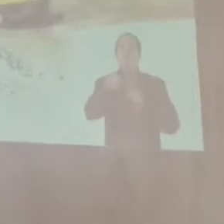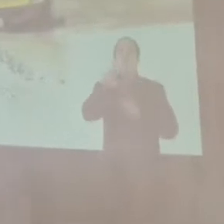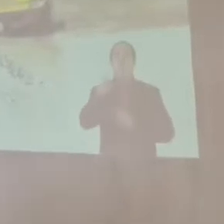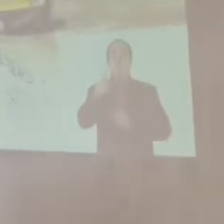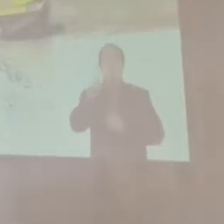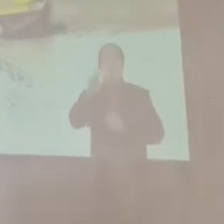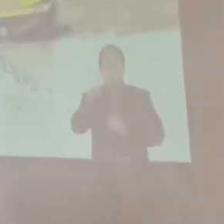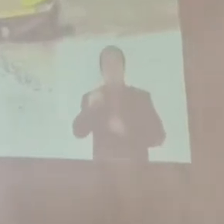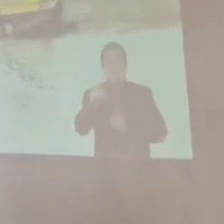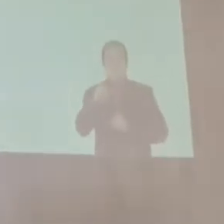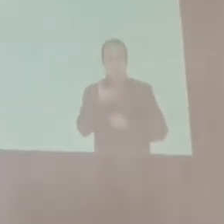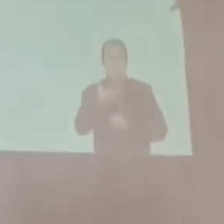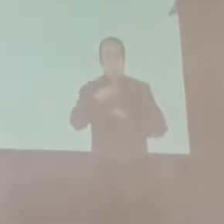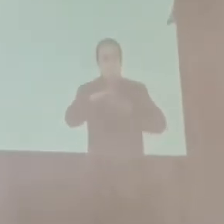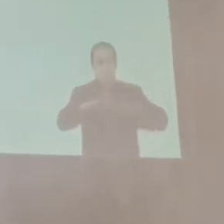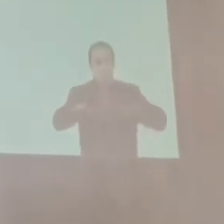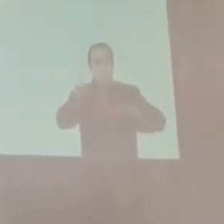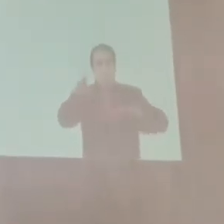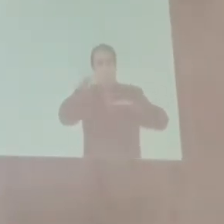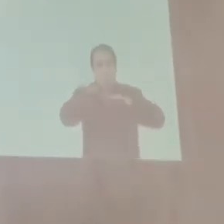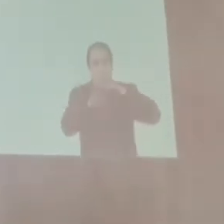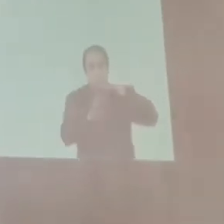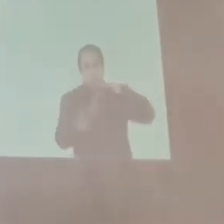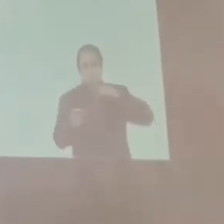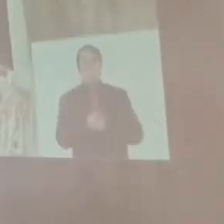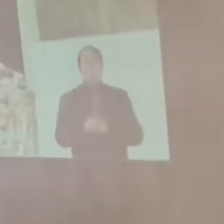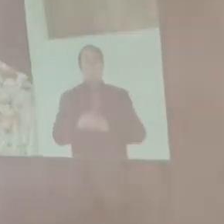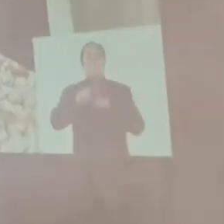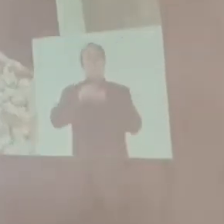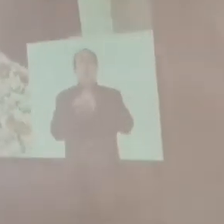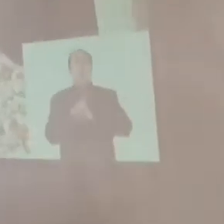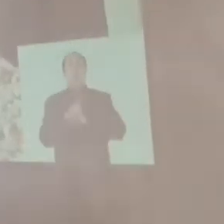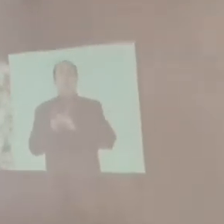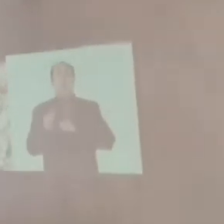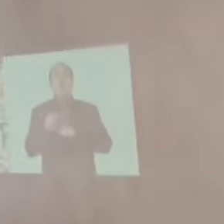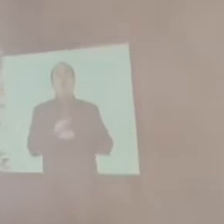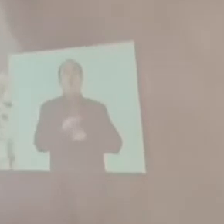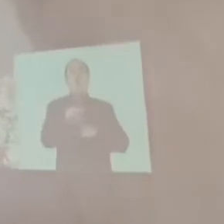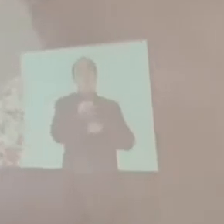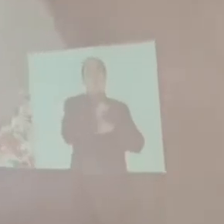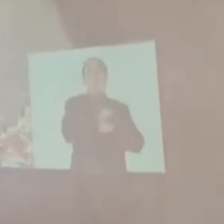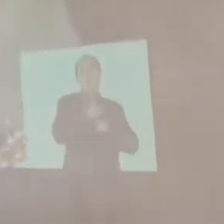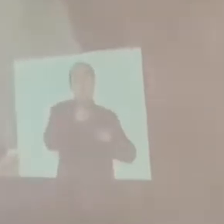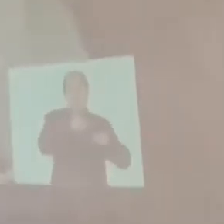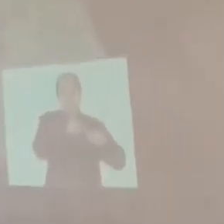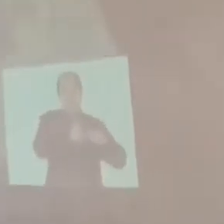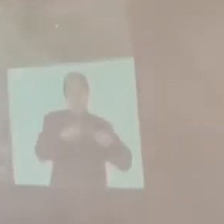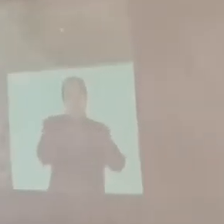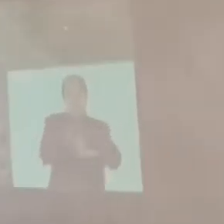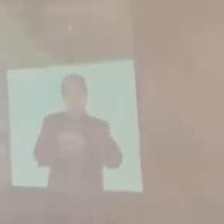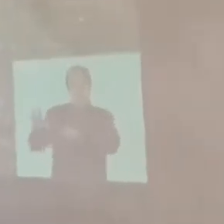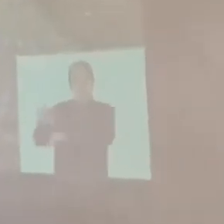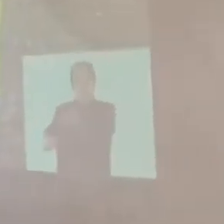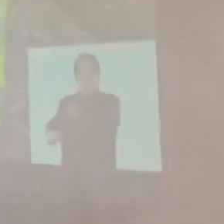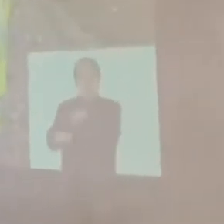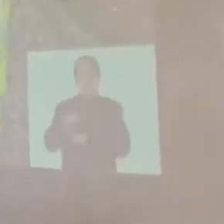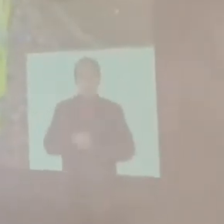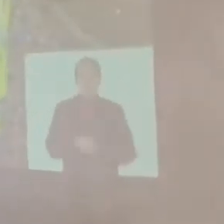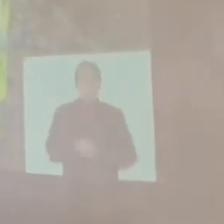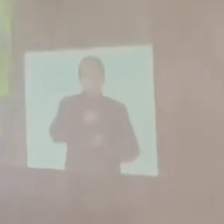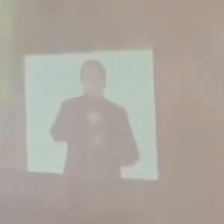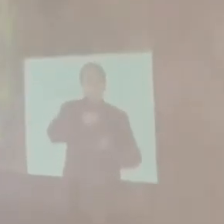para concreto infiltrante. Conversión de vehículo de combustión interna a vehículo eléctrico. Islas fertilizantes para la